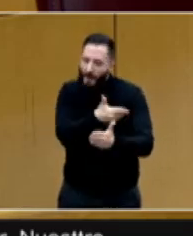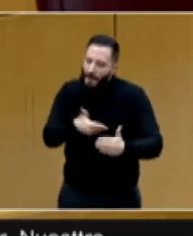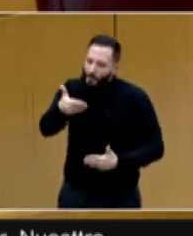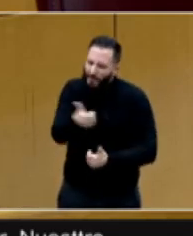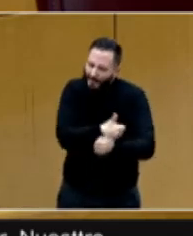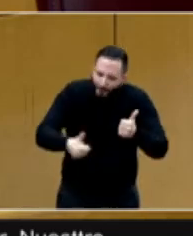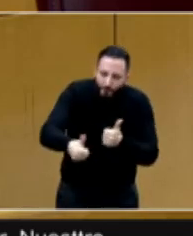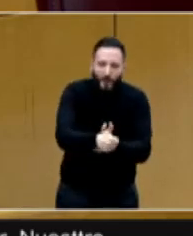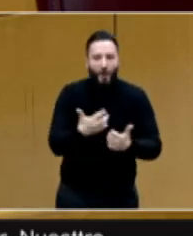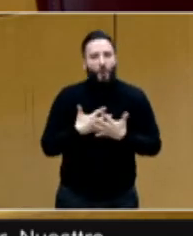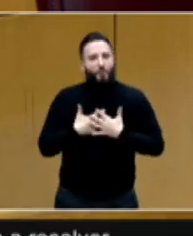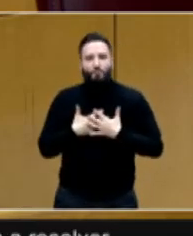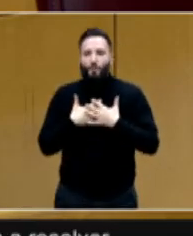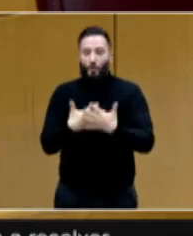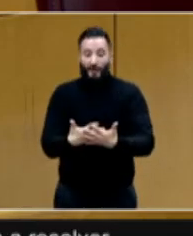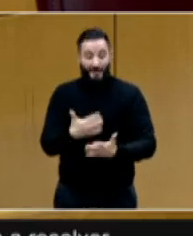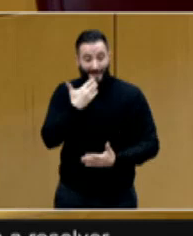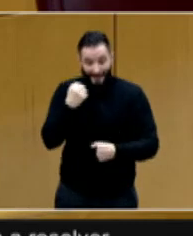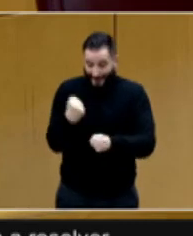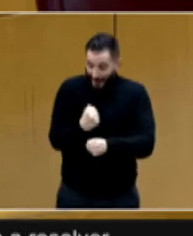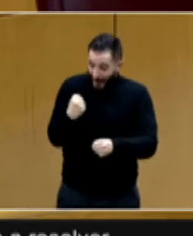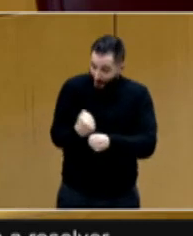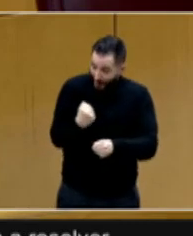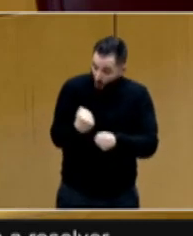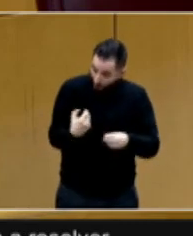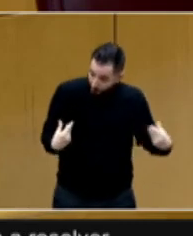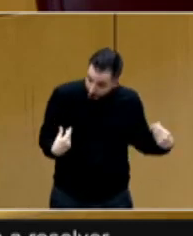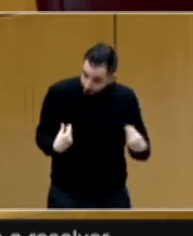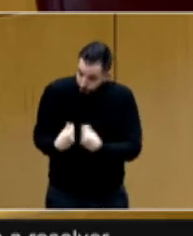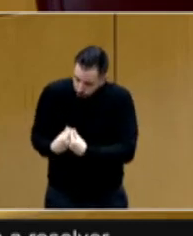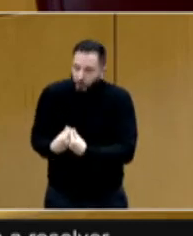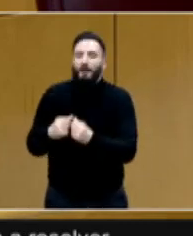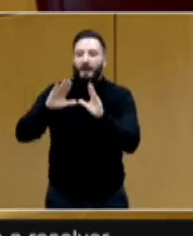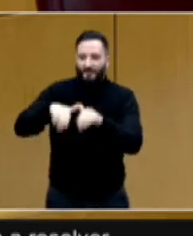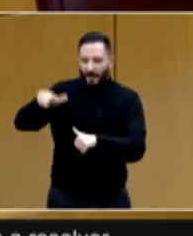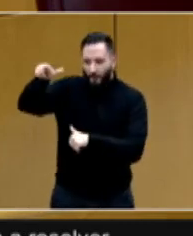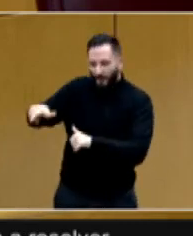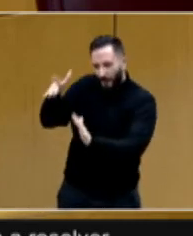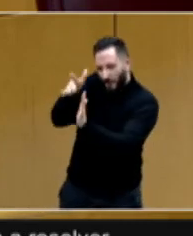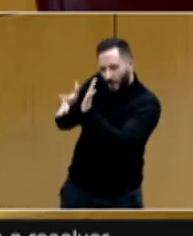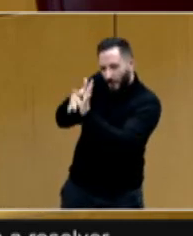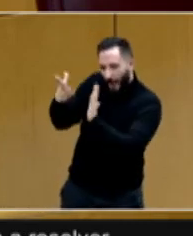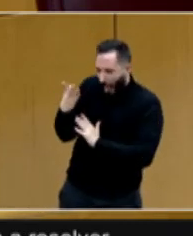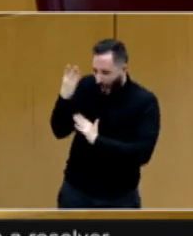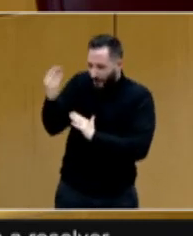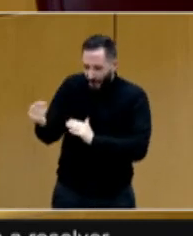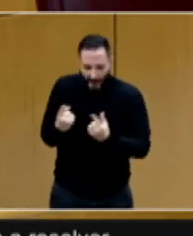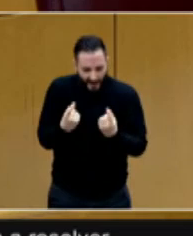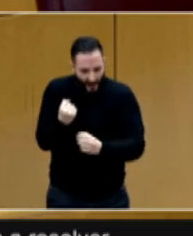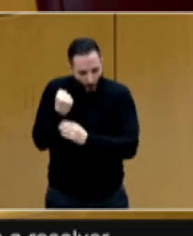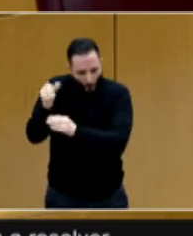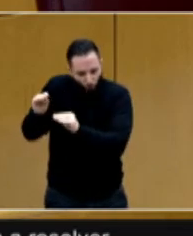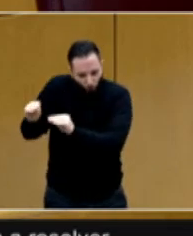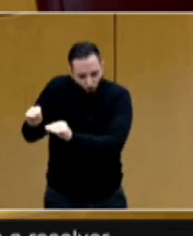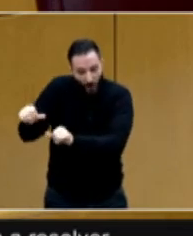que si se consigue con trabajo que esa persona entienda sus necesidades de apoyo y voluntariamente ponga